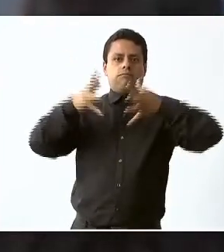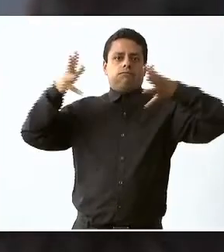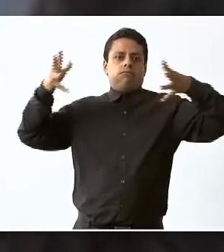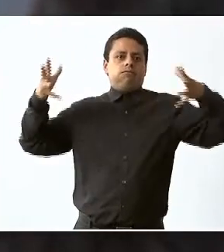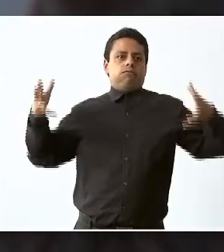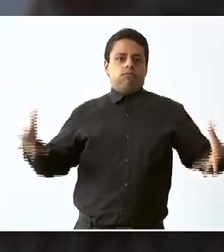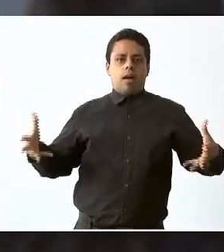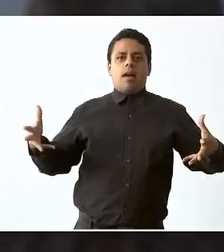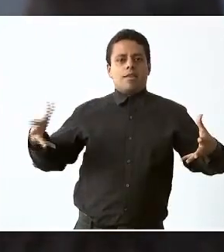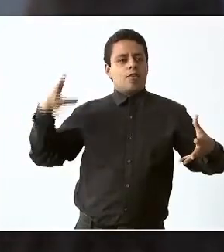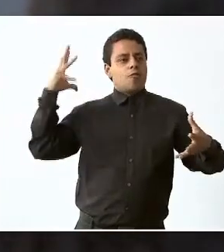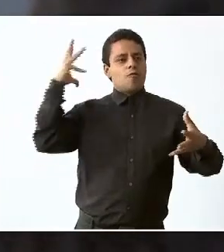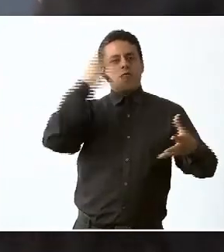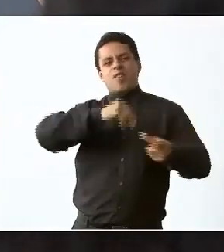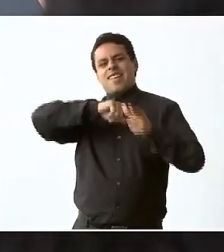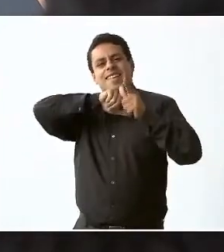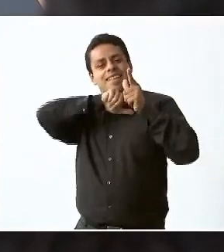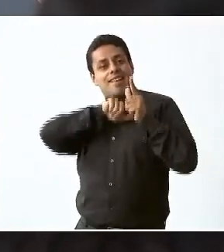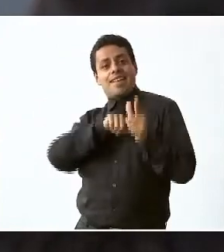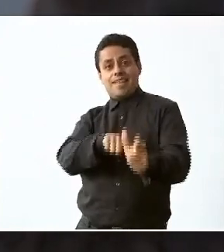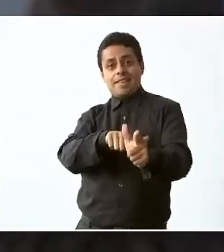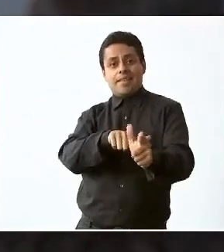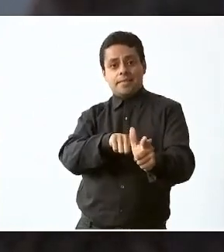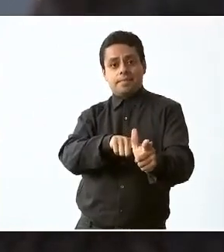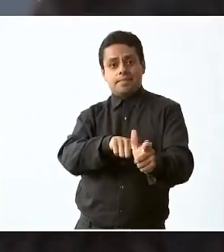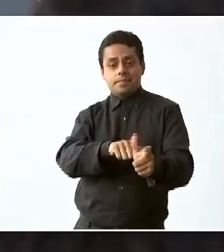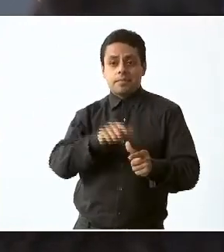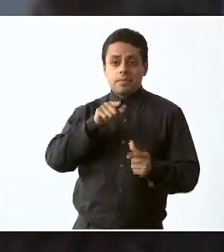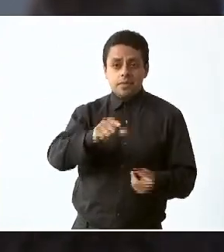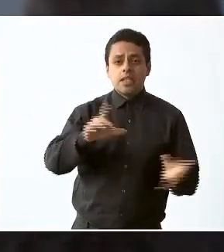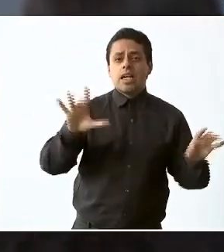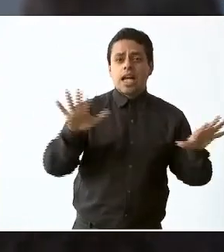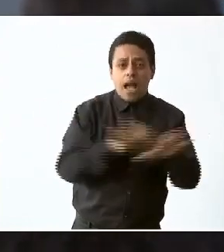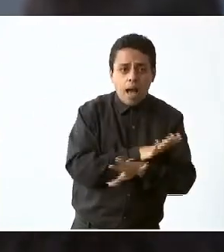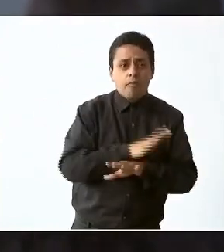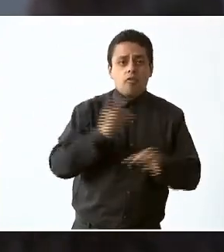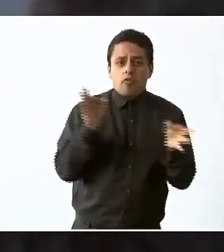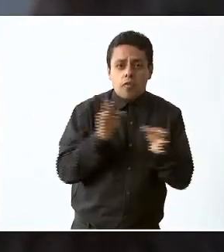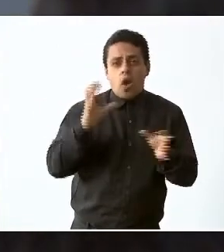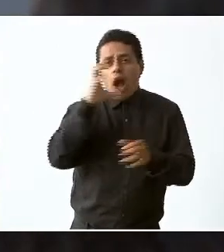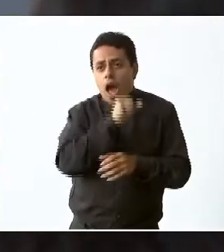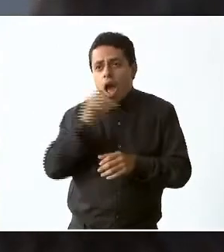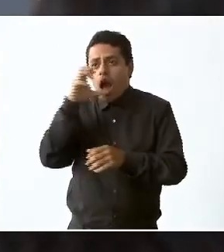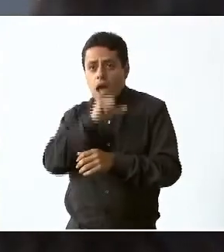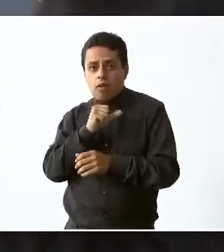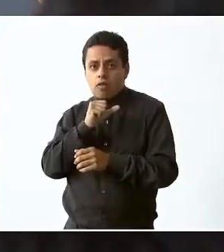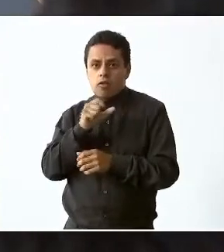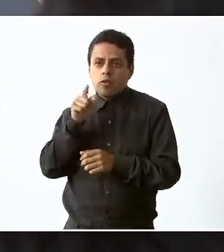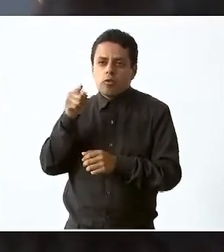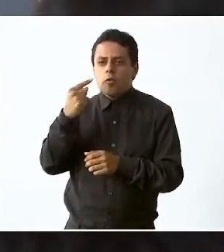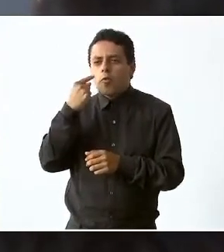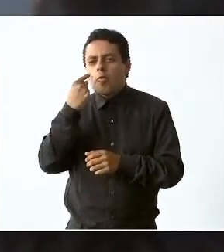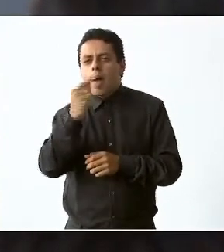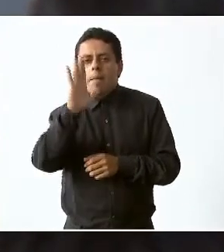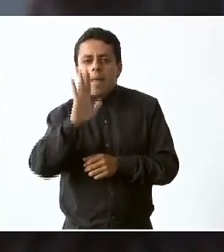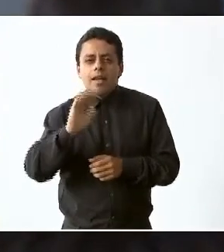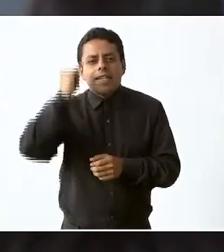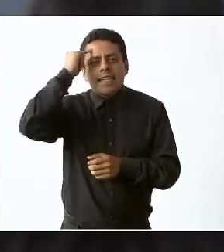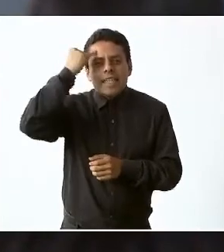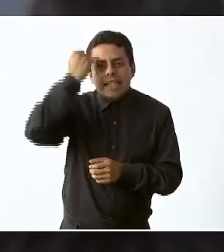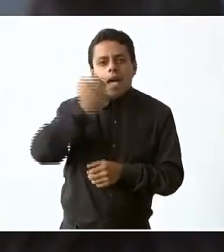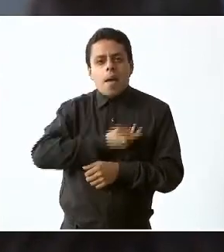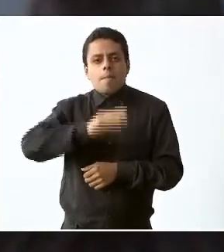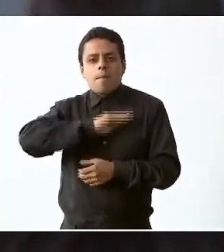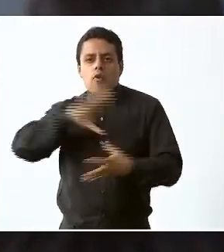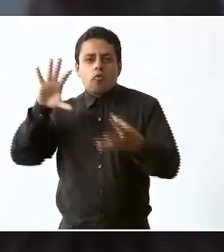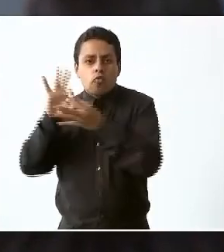aguinaldo de juguetería. Y en el parollo de las estaciones, con tu mirada de mestiza, pones la inmensidad